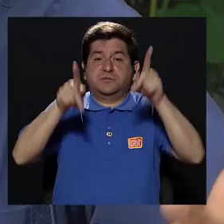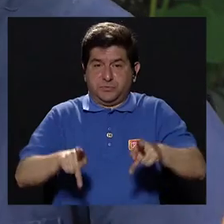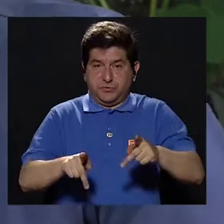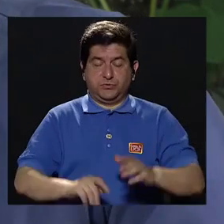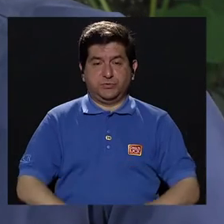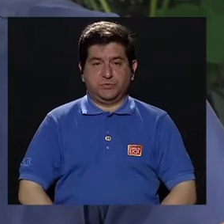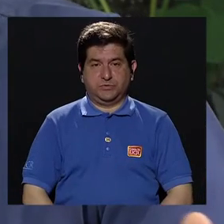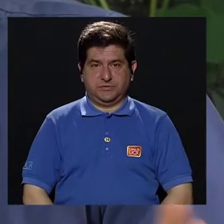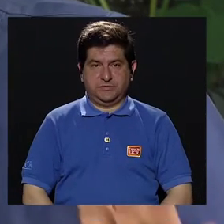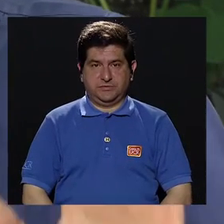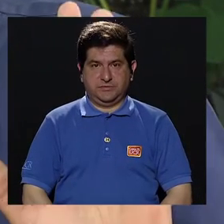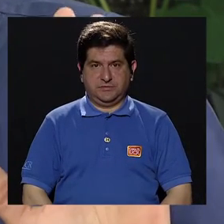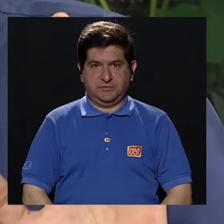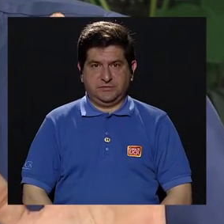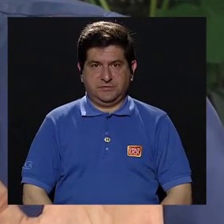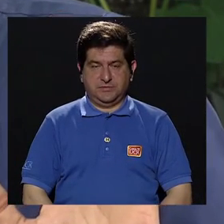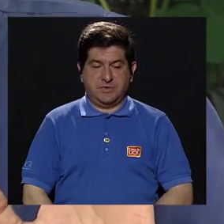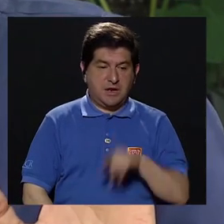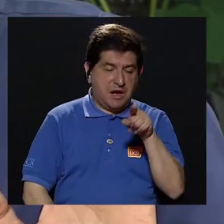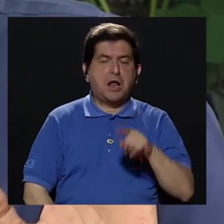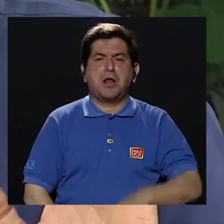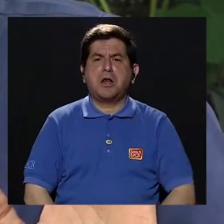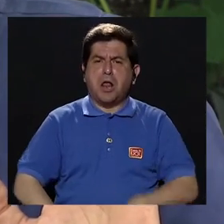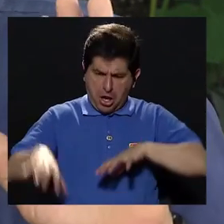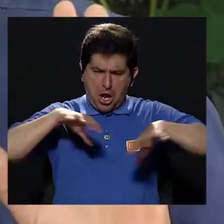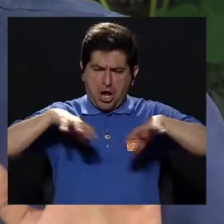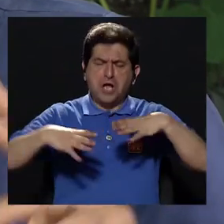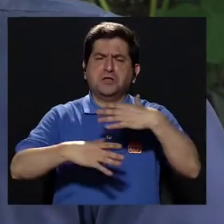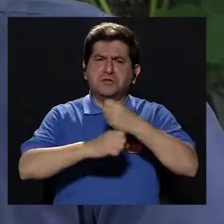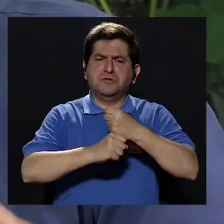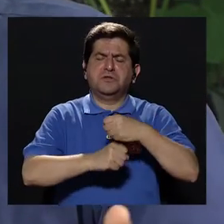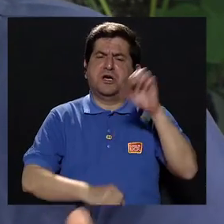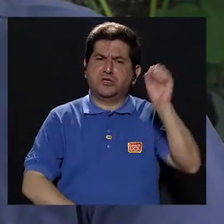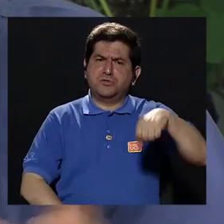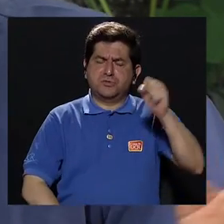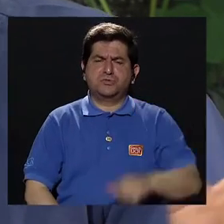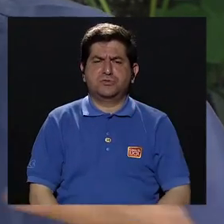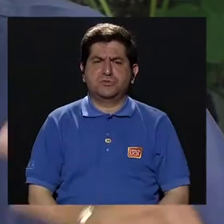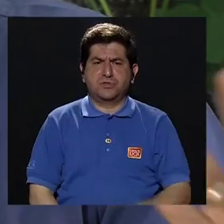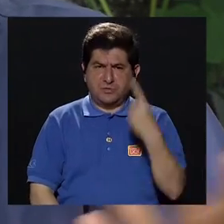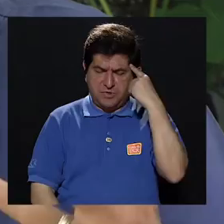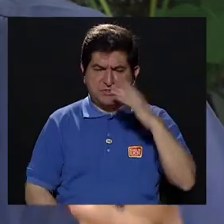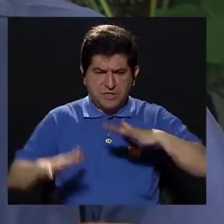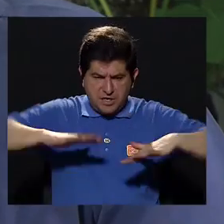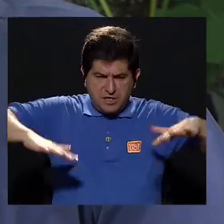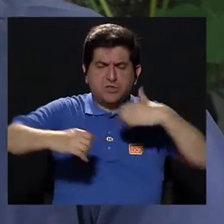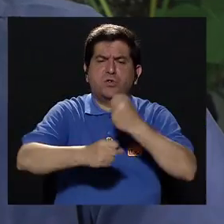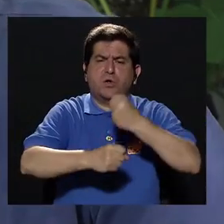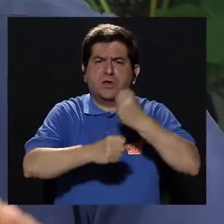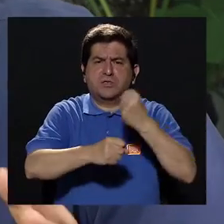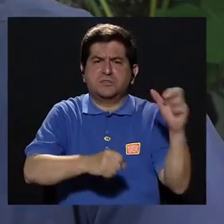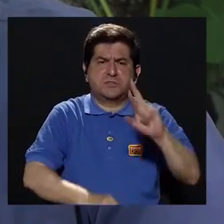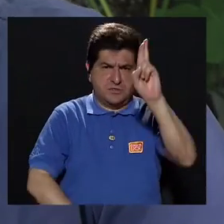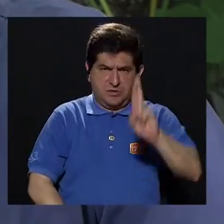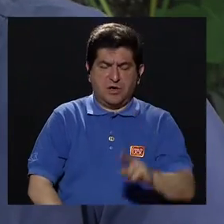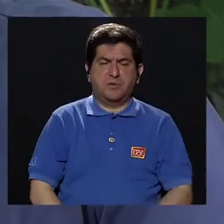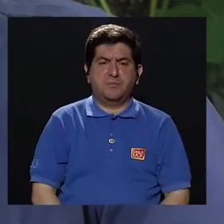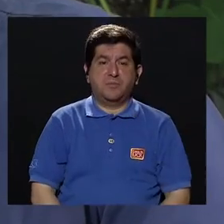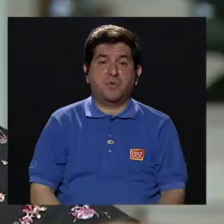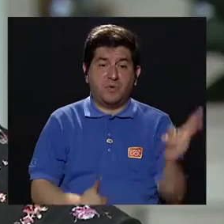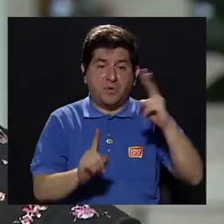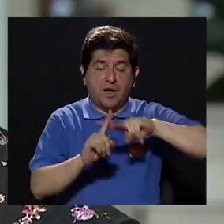puede ser una persona que esté activa, una persona activa en el medio laboral